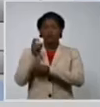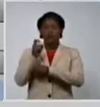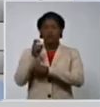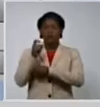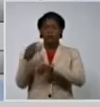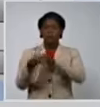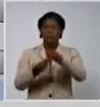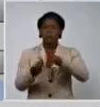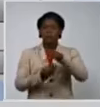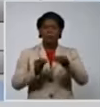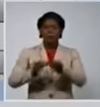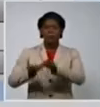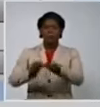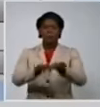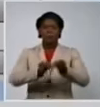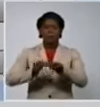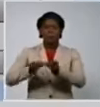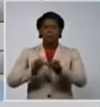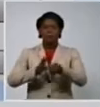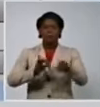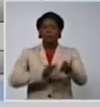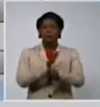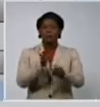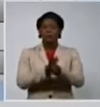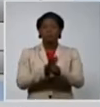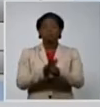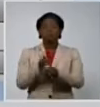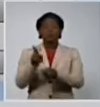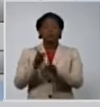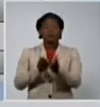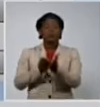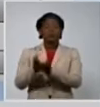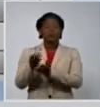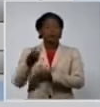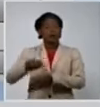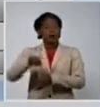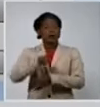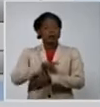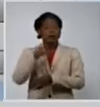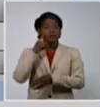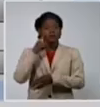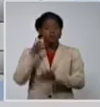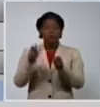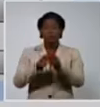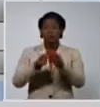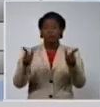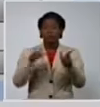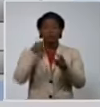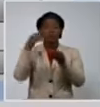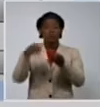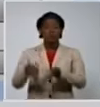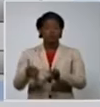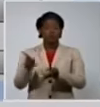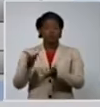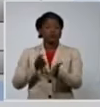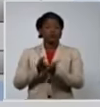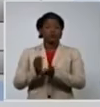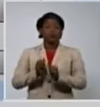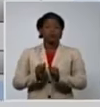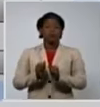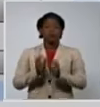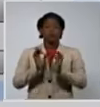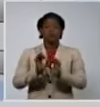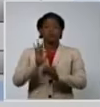los casos de la enfermedad. Y todavía ayer un número elevado de fallecidos,